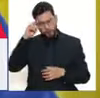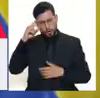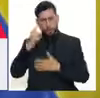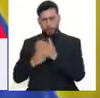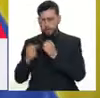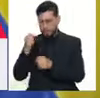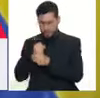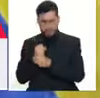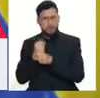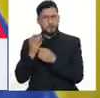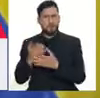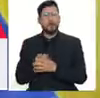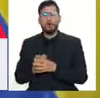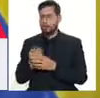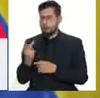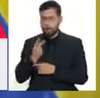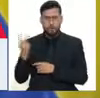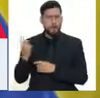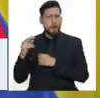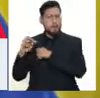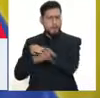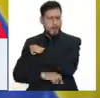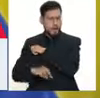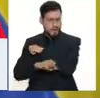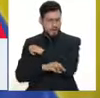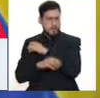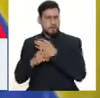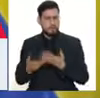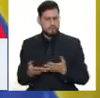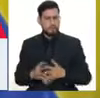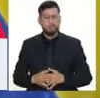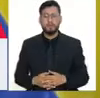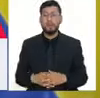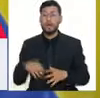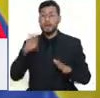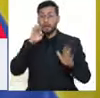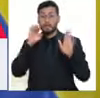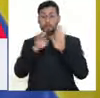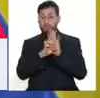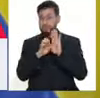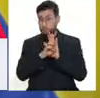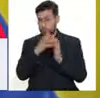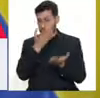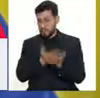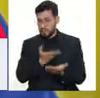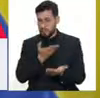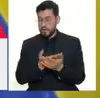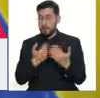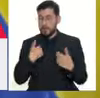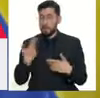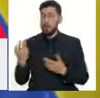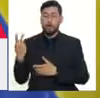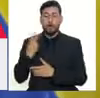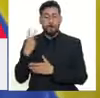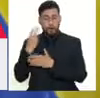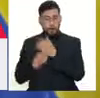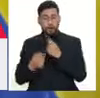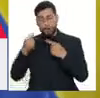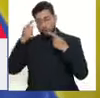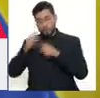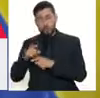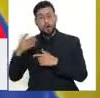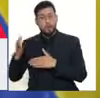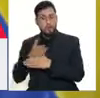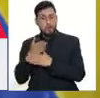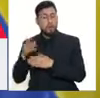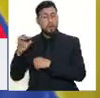que existe entre nuestros países. Un ejemplo concreto del compromiso de cooperación